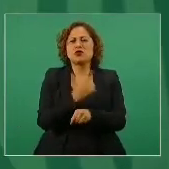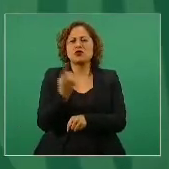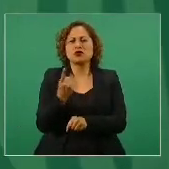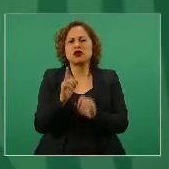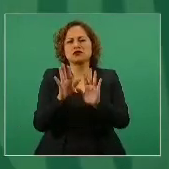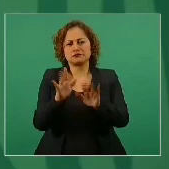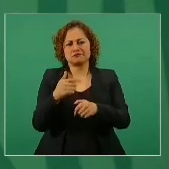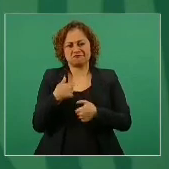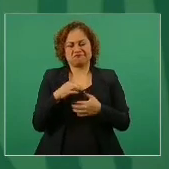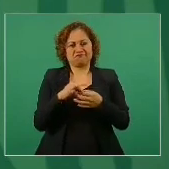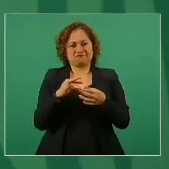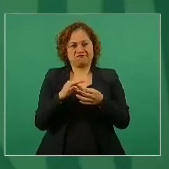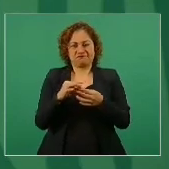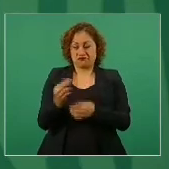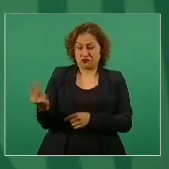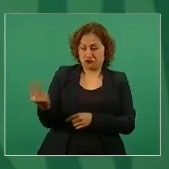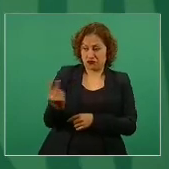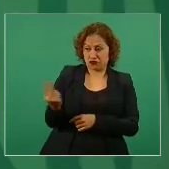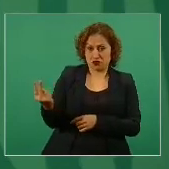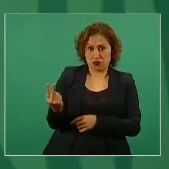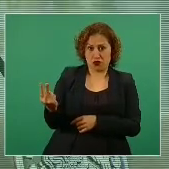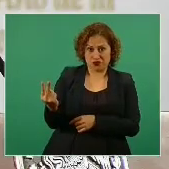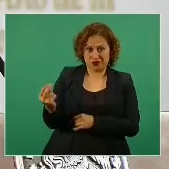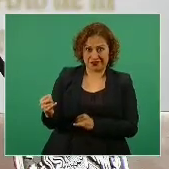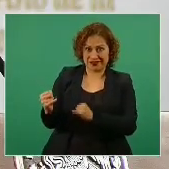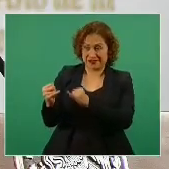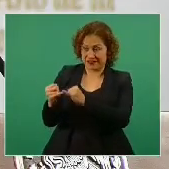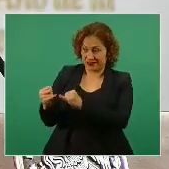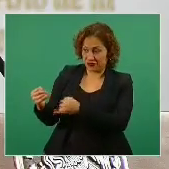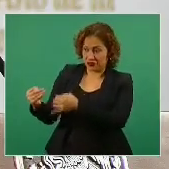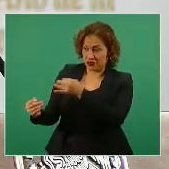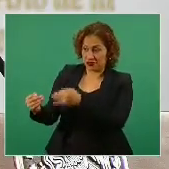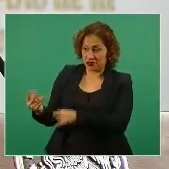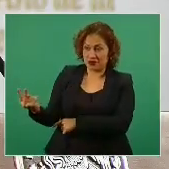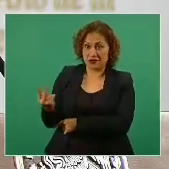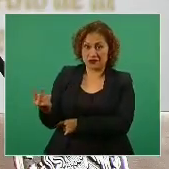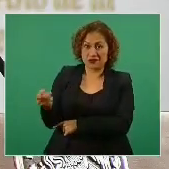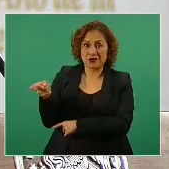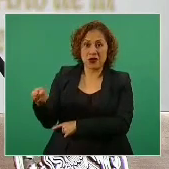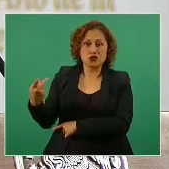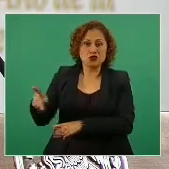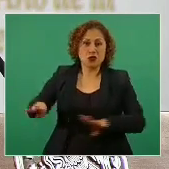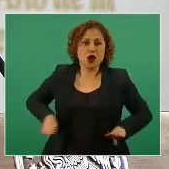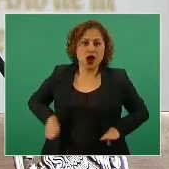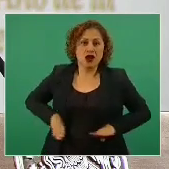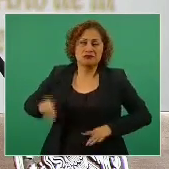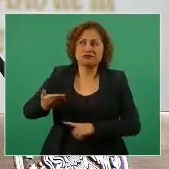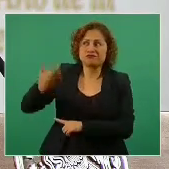porque estos organismos, como otros, vienen del antiguo régimen.